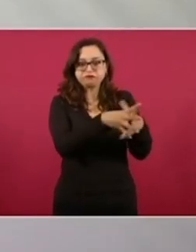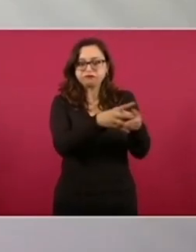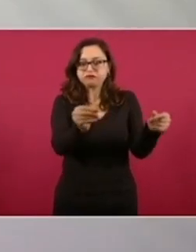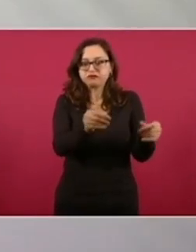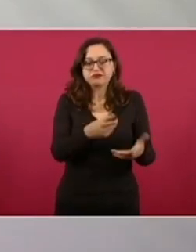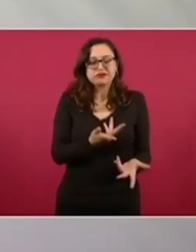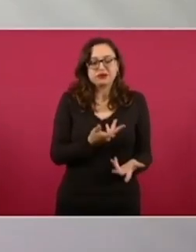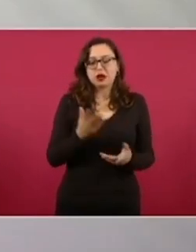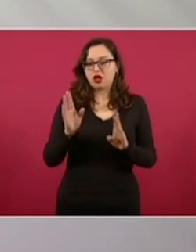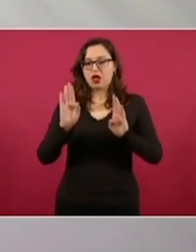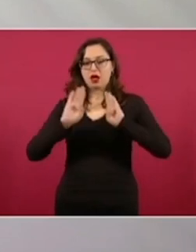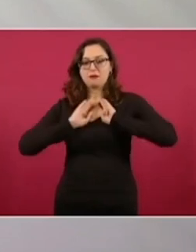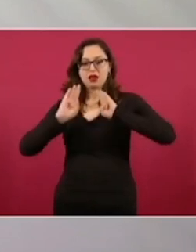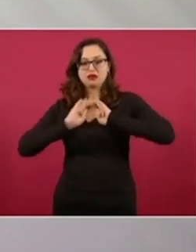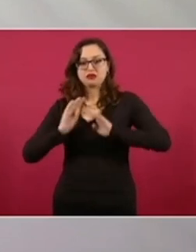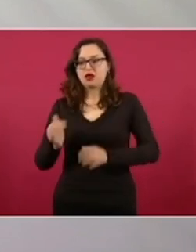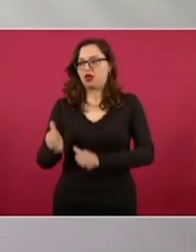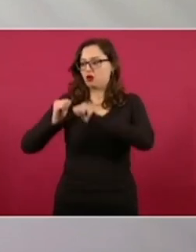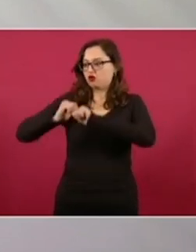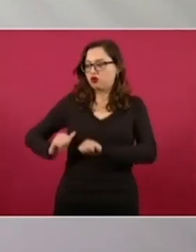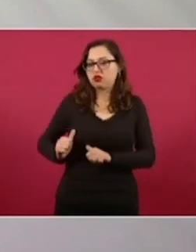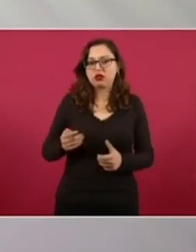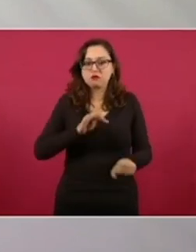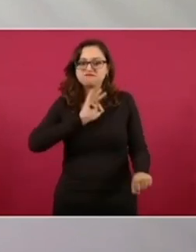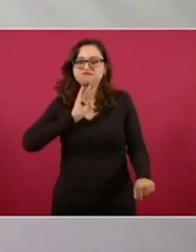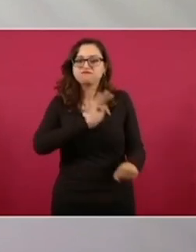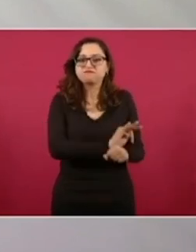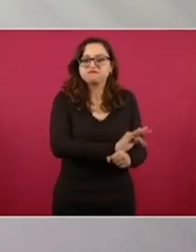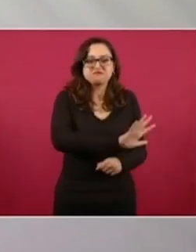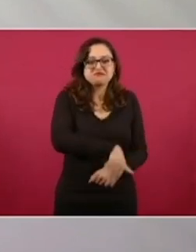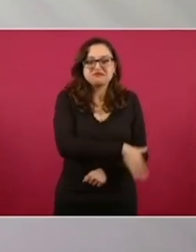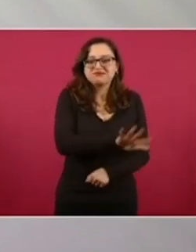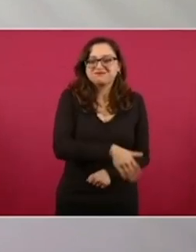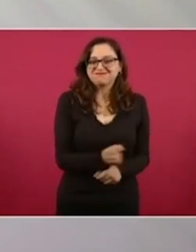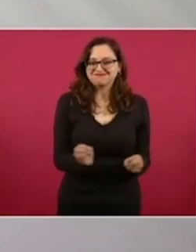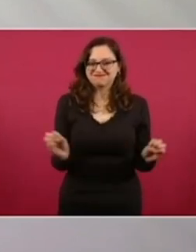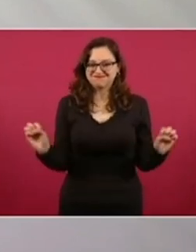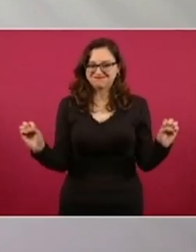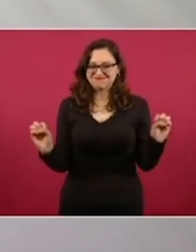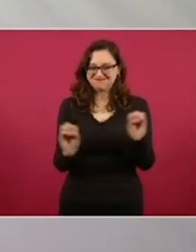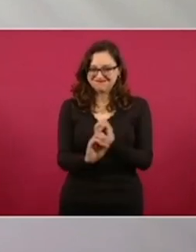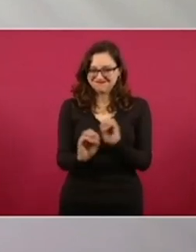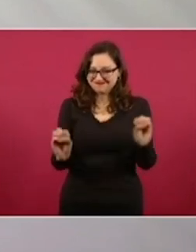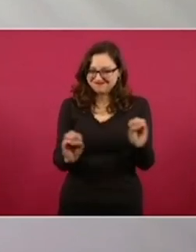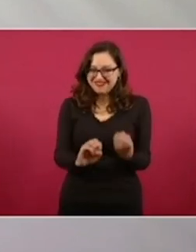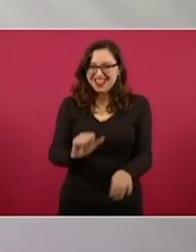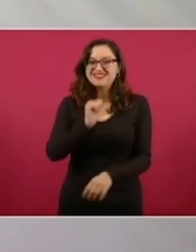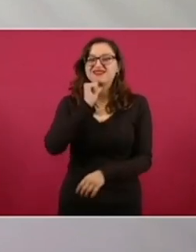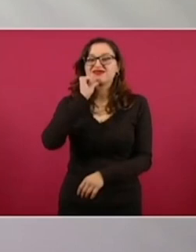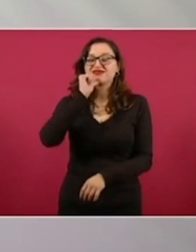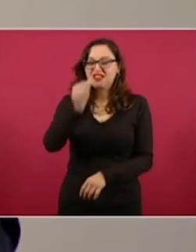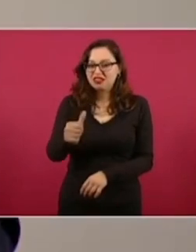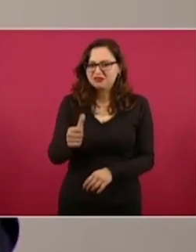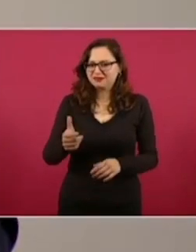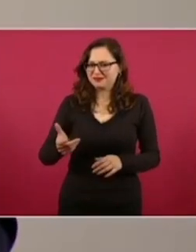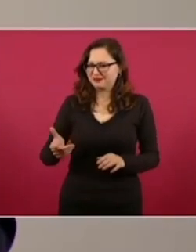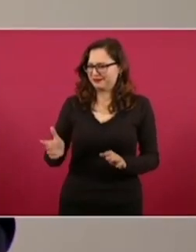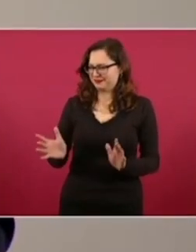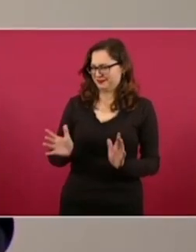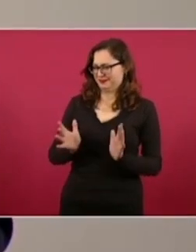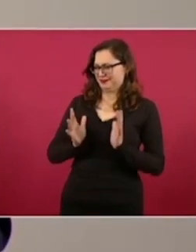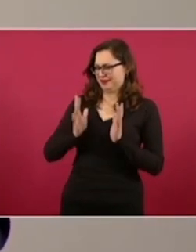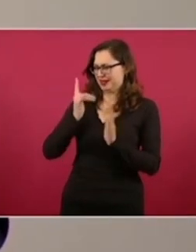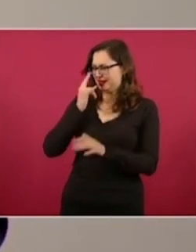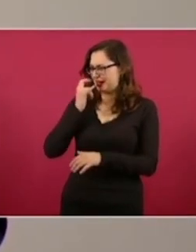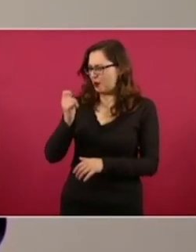integridad y su búsqueda, como lo establece el Protocolo para Militares Desaparecidos, que de haberse